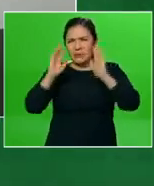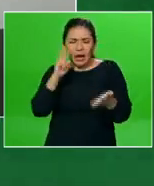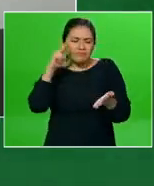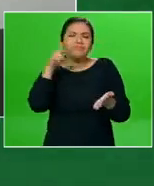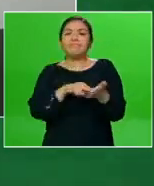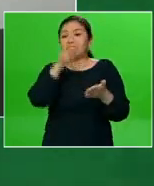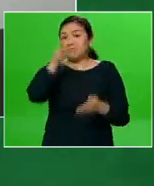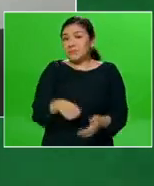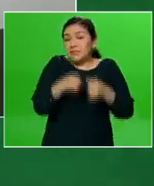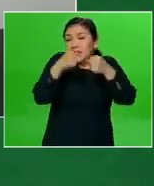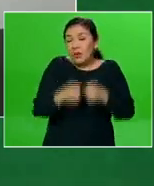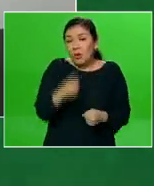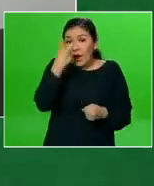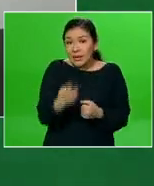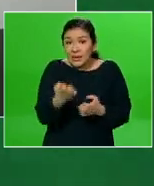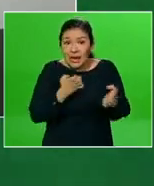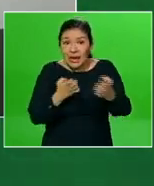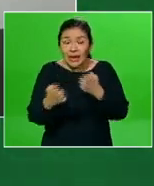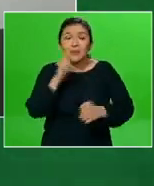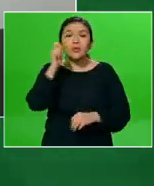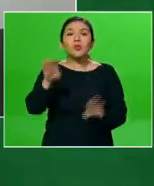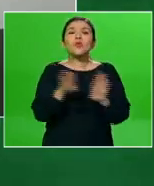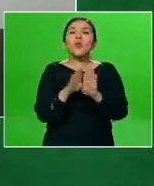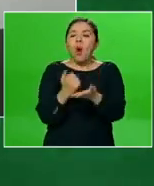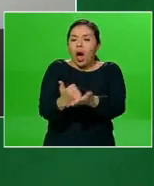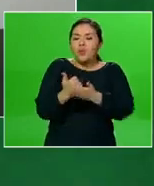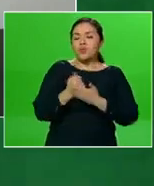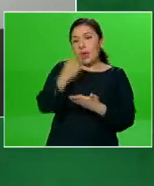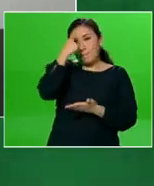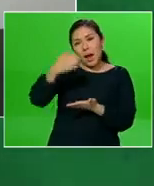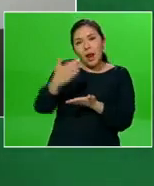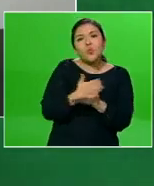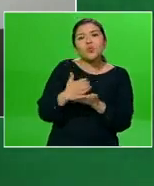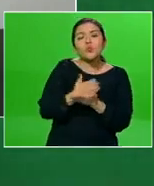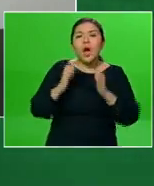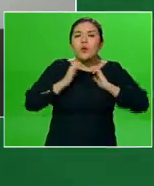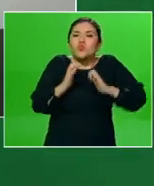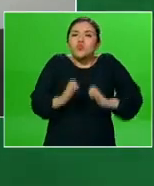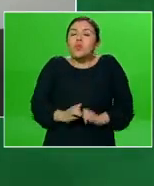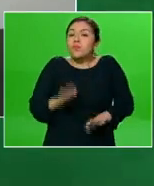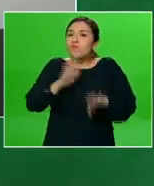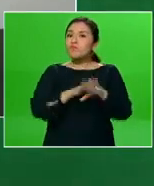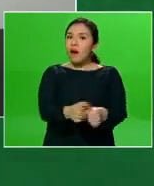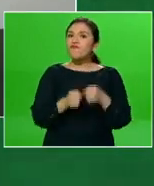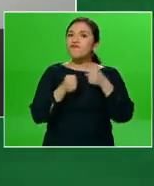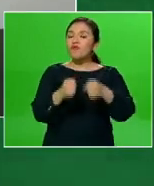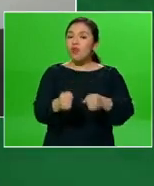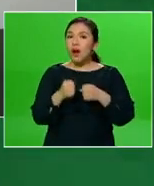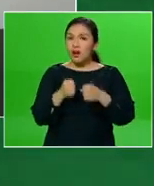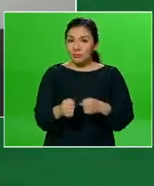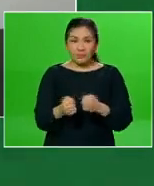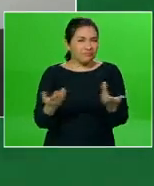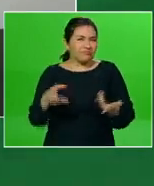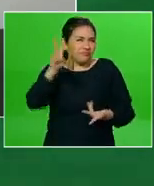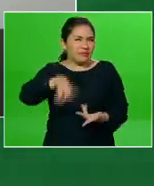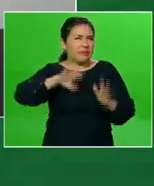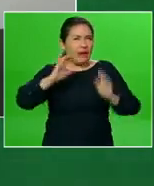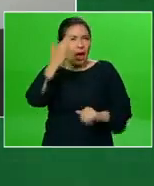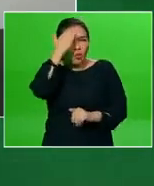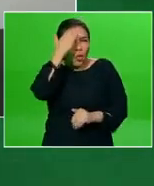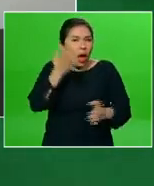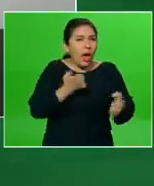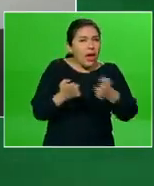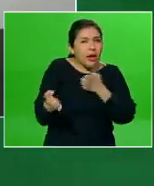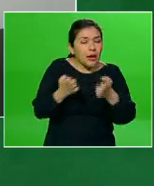en realidad es una medicina una pintura muy potente es decir sabemos que el ejercicio no